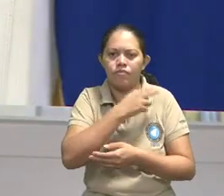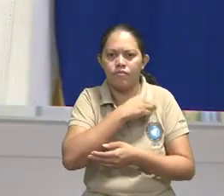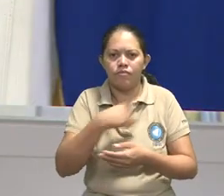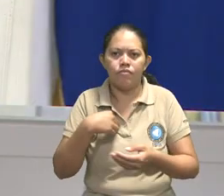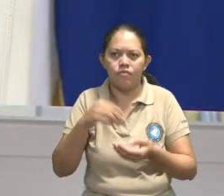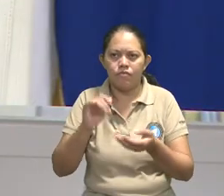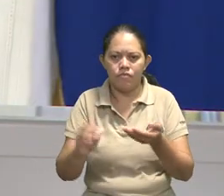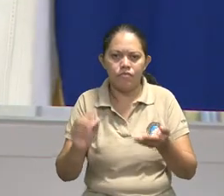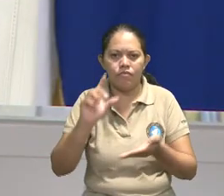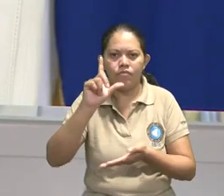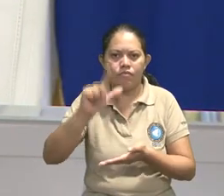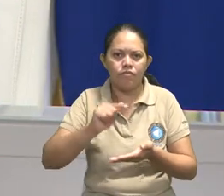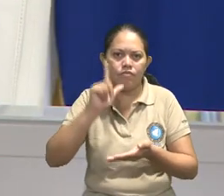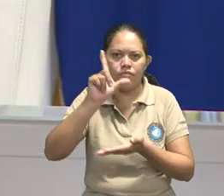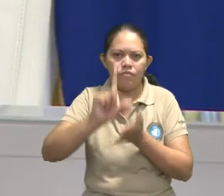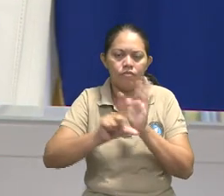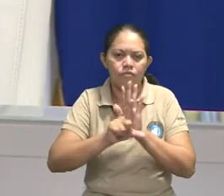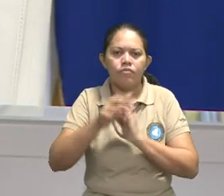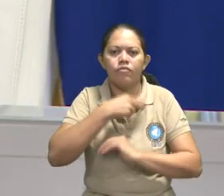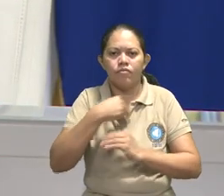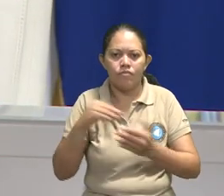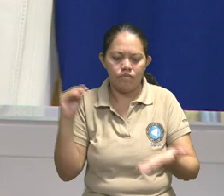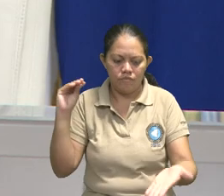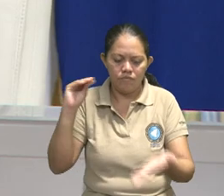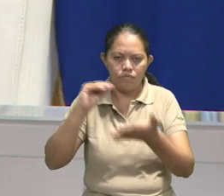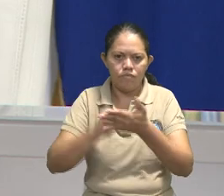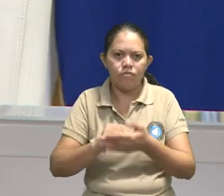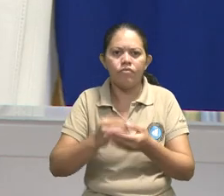presente decreto legislativo se